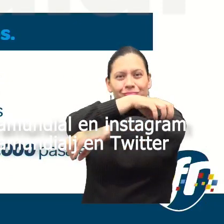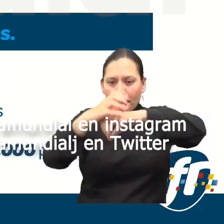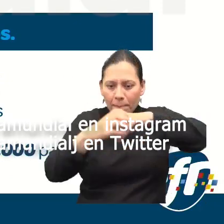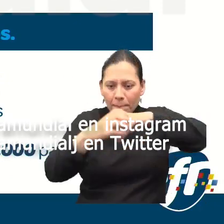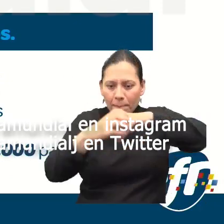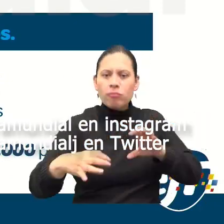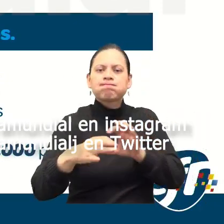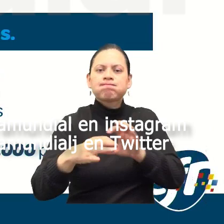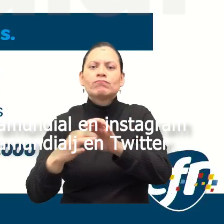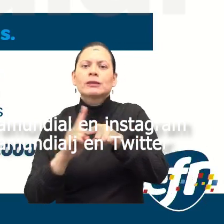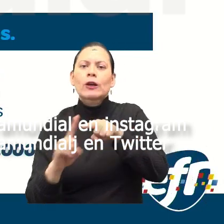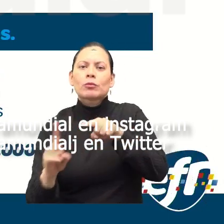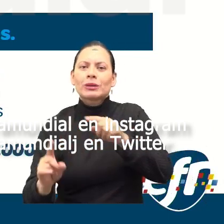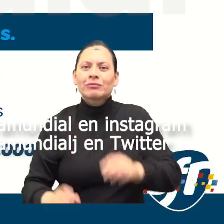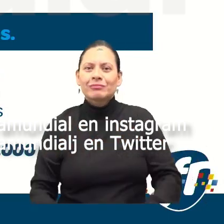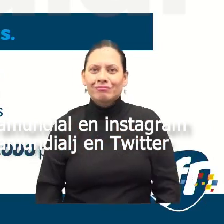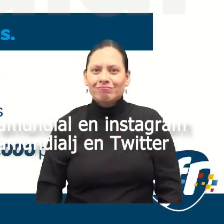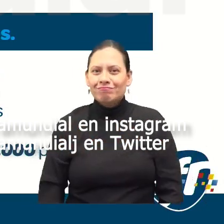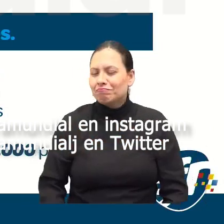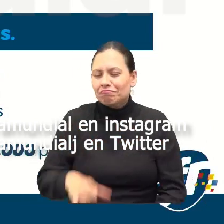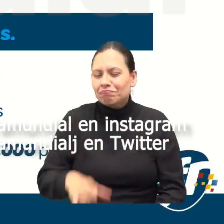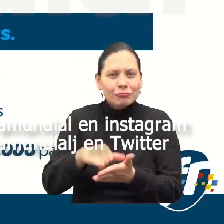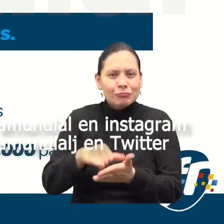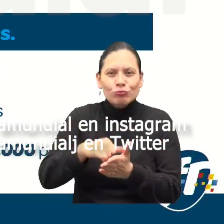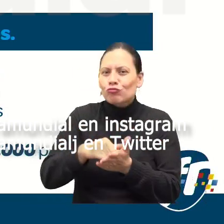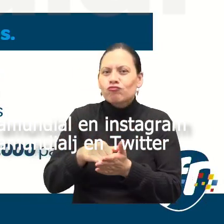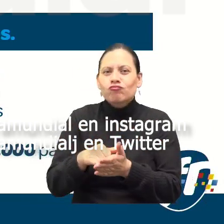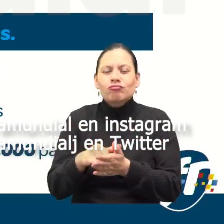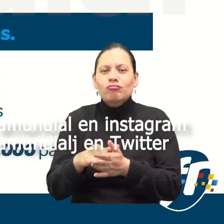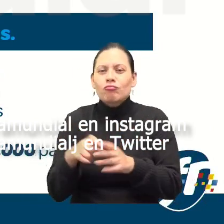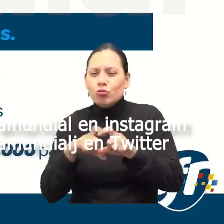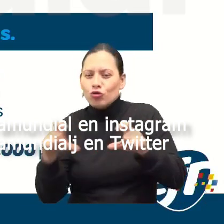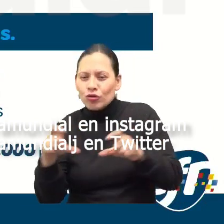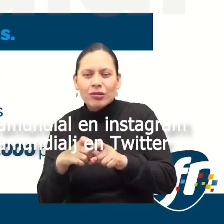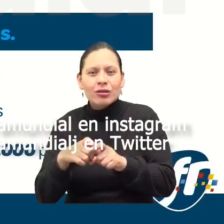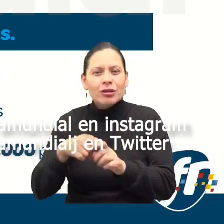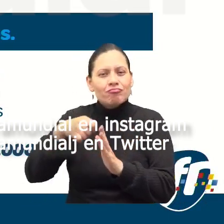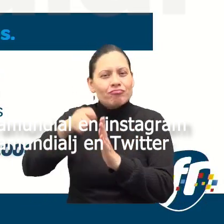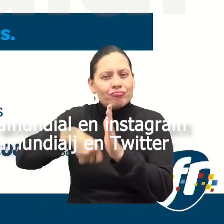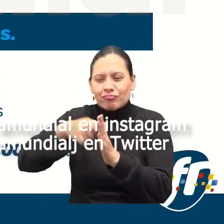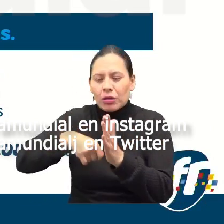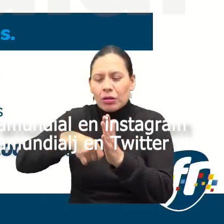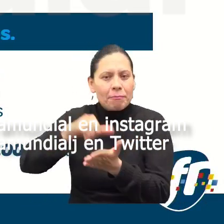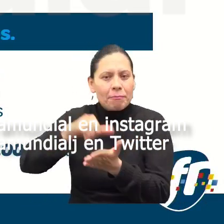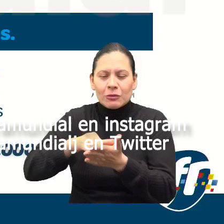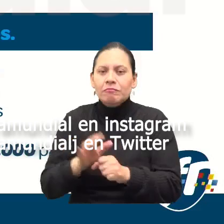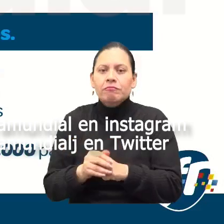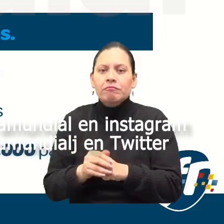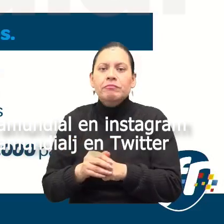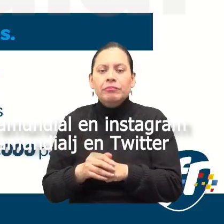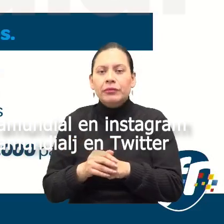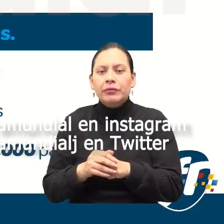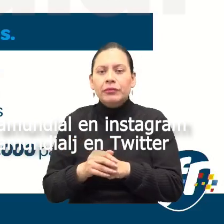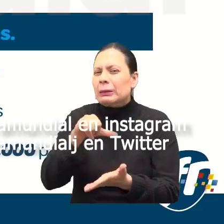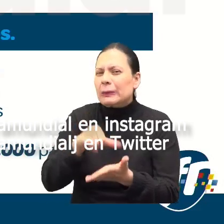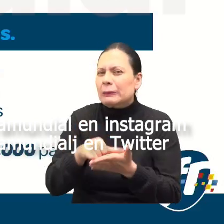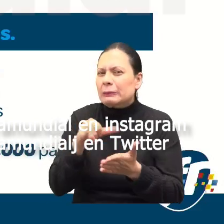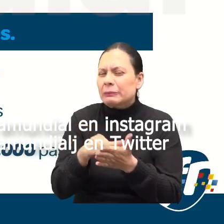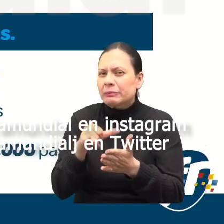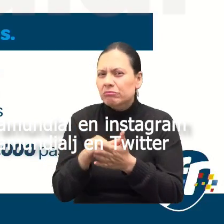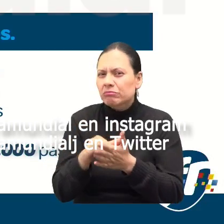decir, que pueden llegar directamente y subirse a los buses de Transmilenio. Estos estudios llevan ya